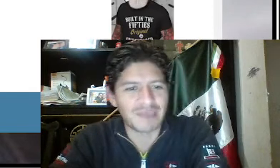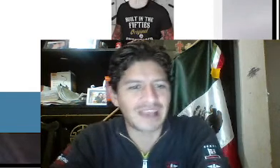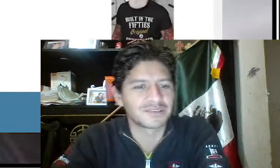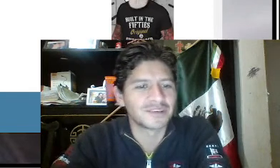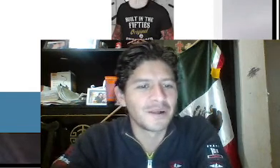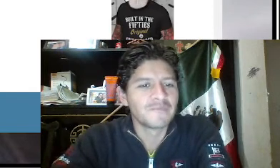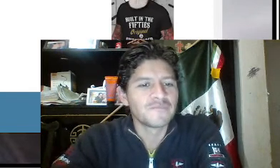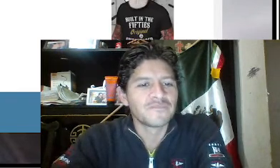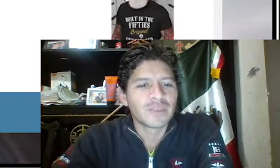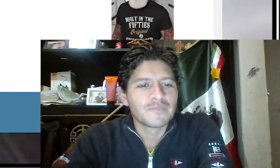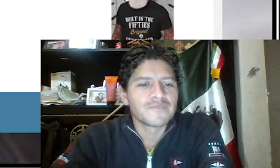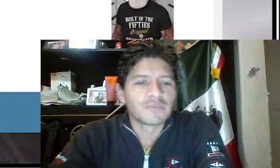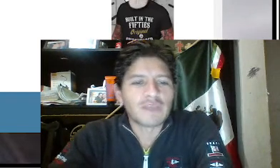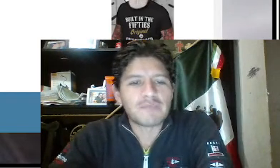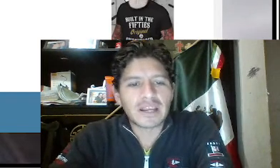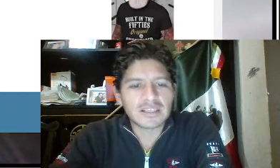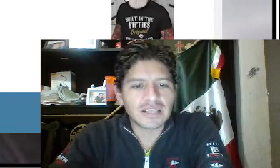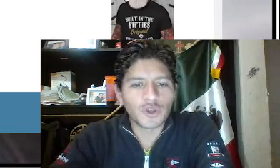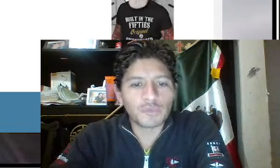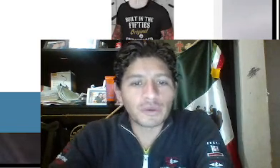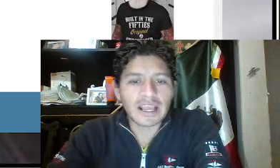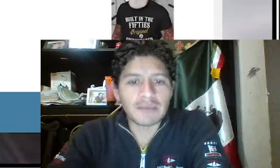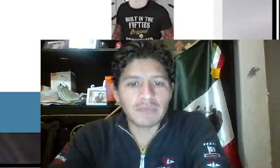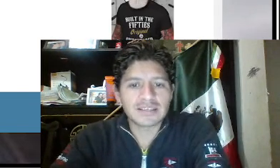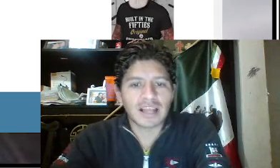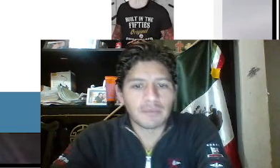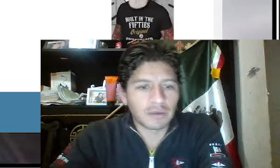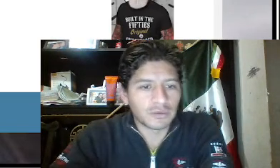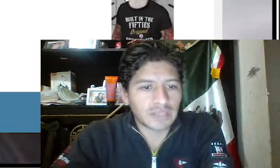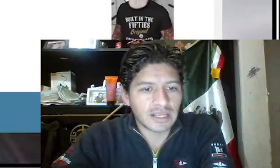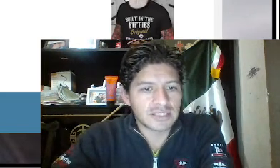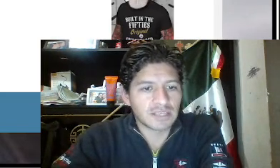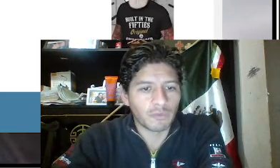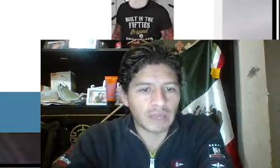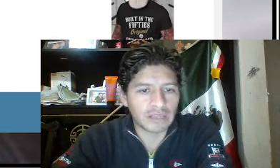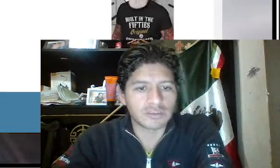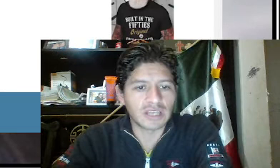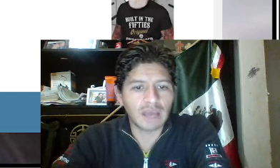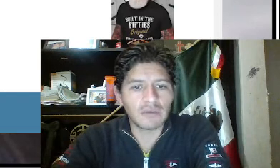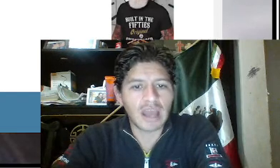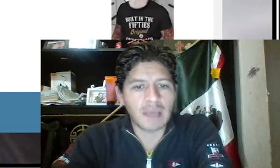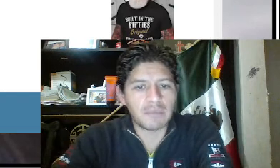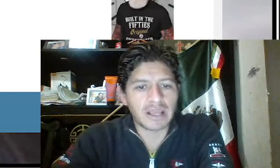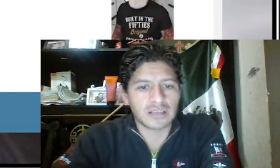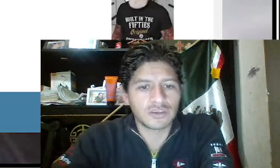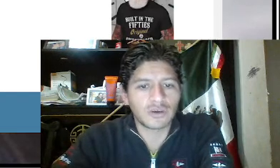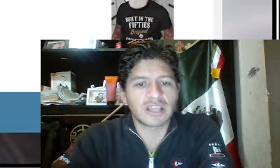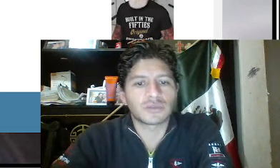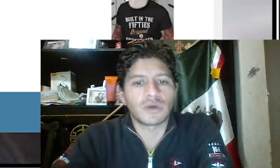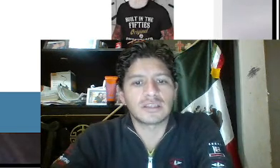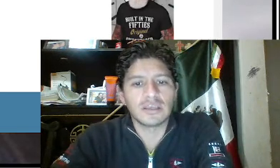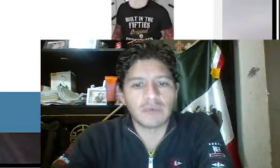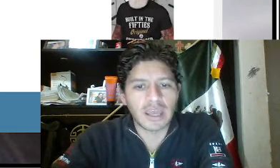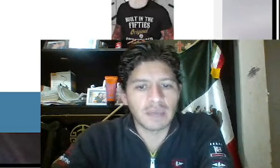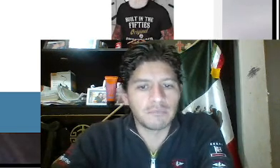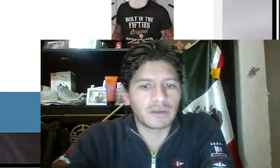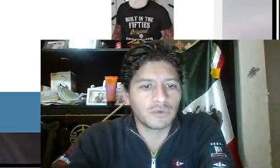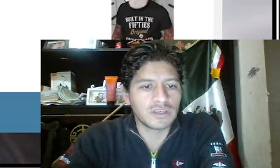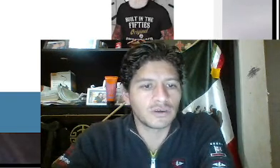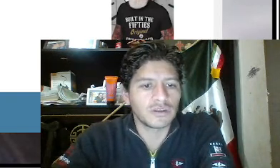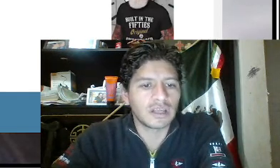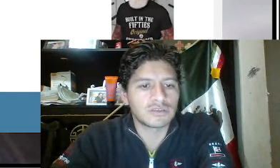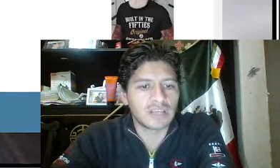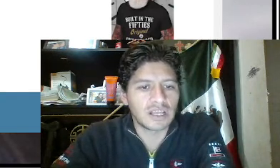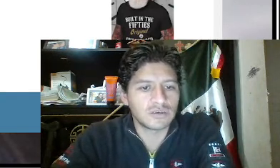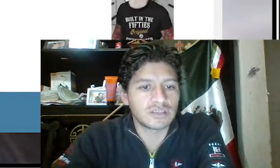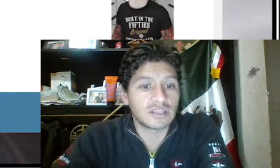de pelos. Me parece que no puede cambiarse la pregunta en este momento. Sería una aplicación retroactiva en